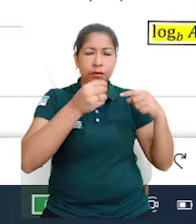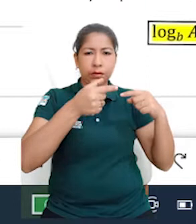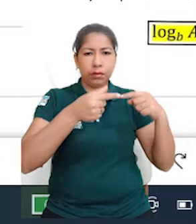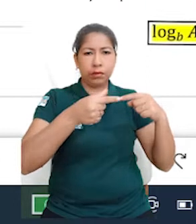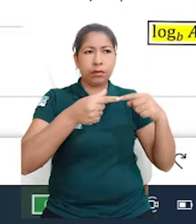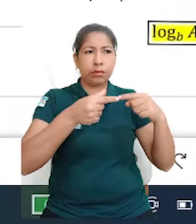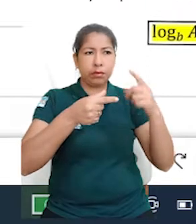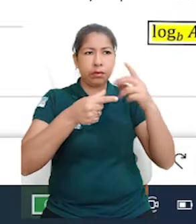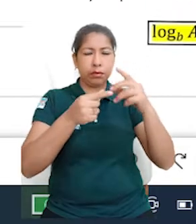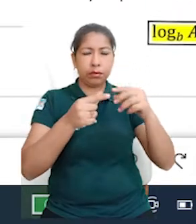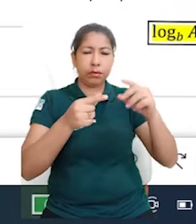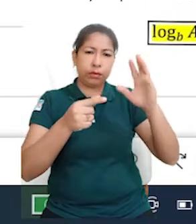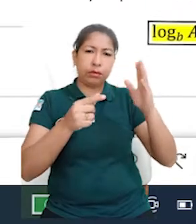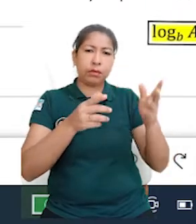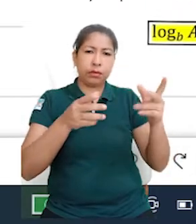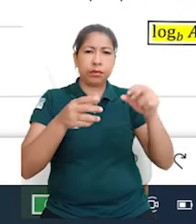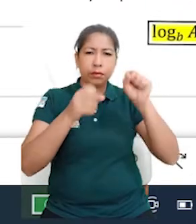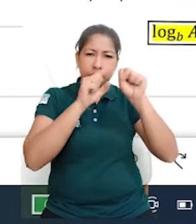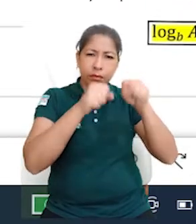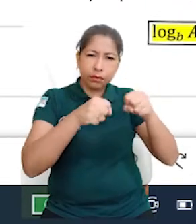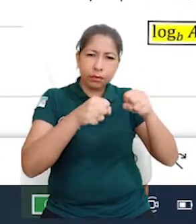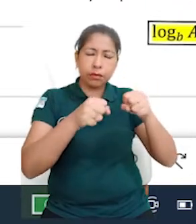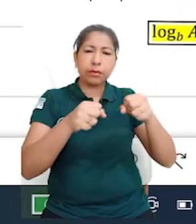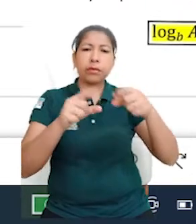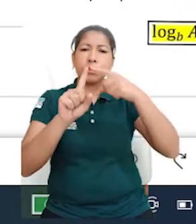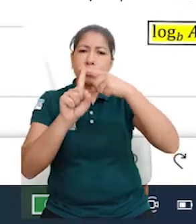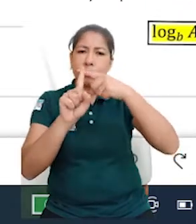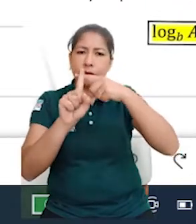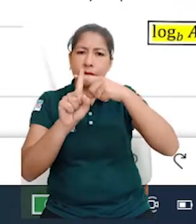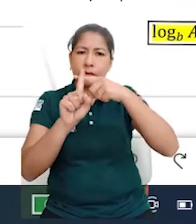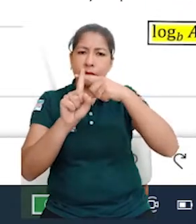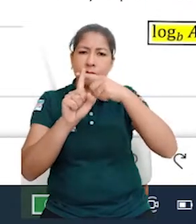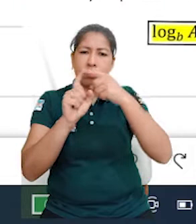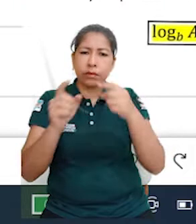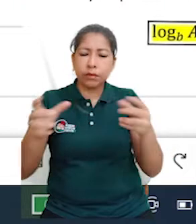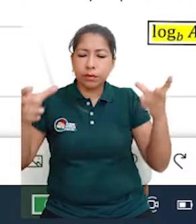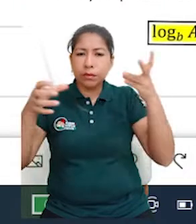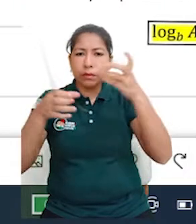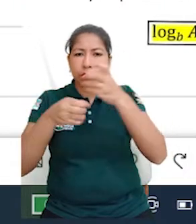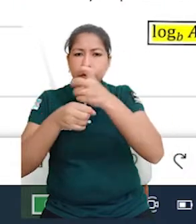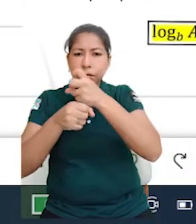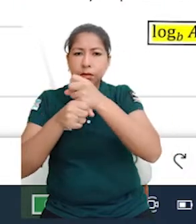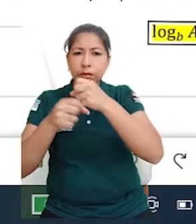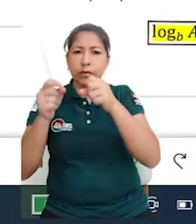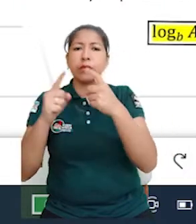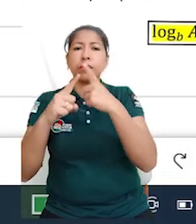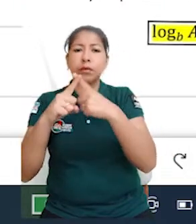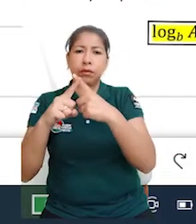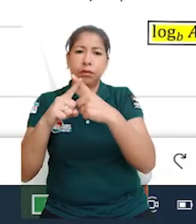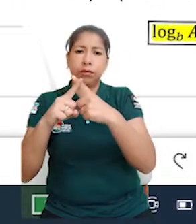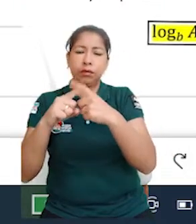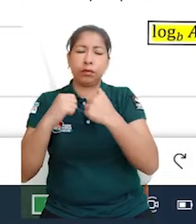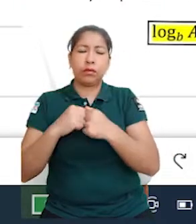al tratarse de una resta, se convierte en el logaritmo de un cociente. Vamos a unirlo entonces en base a nuestras propiedades. Tenemos logaritmo de